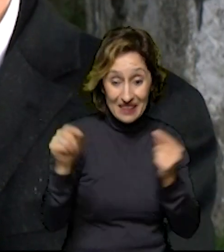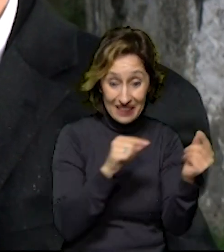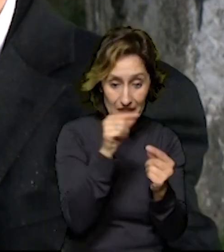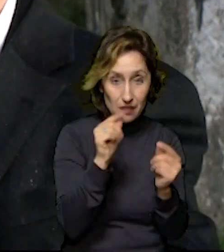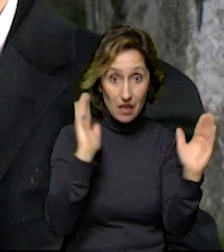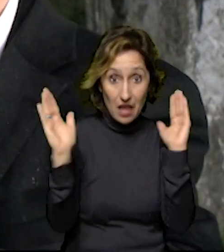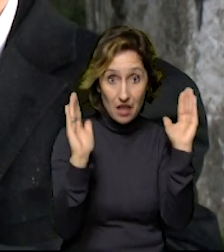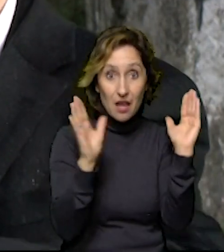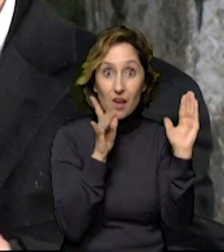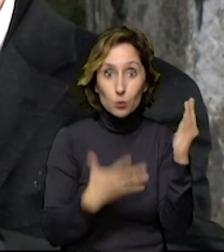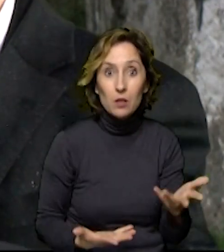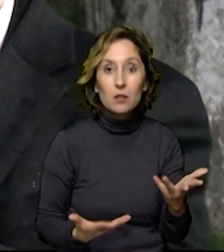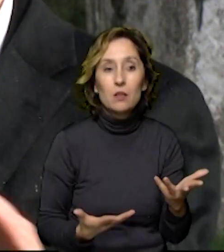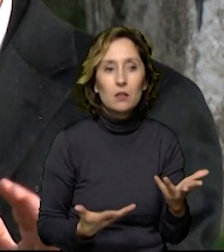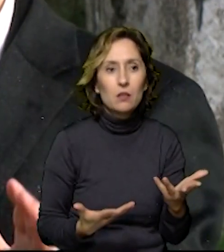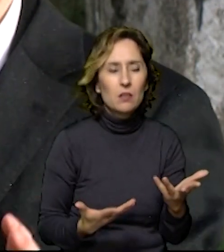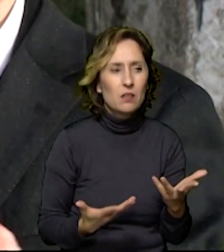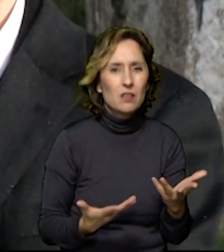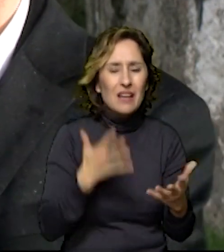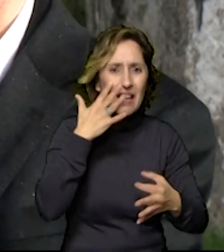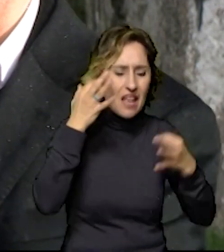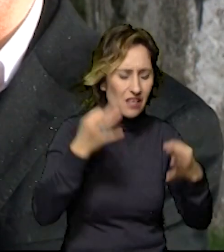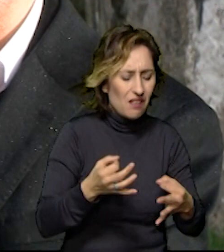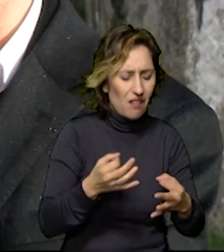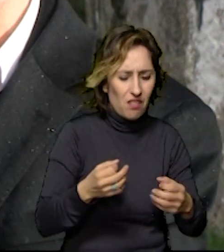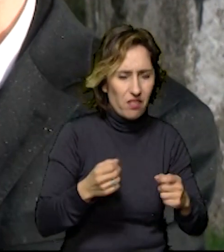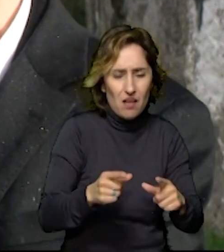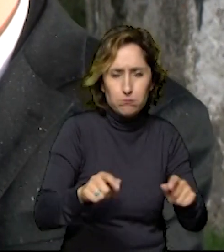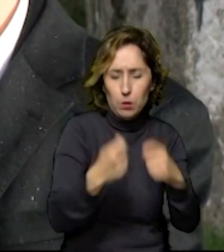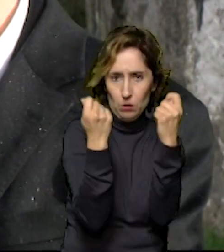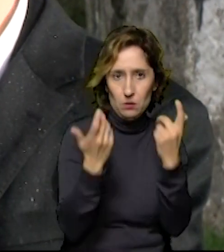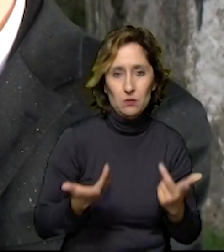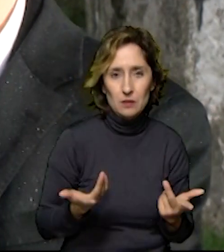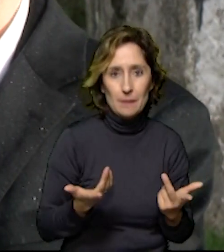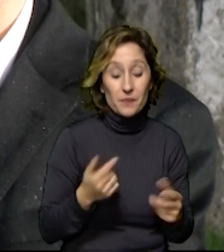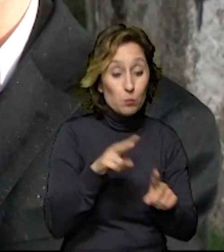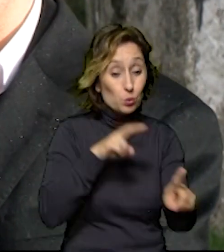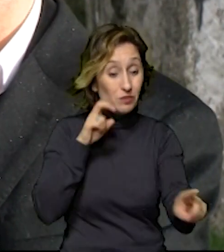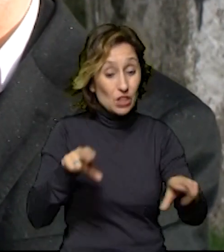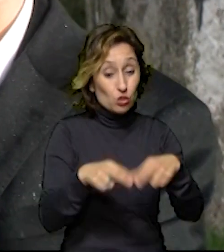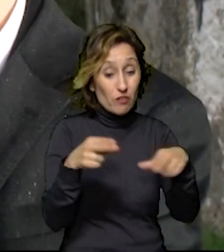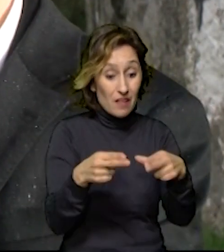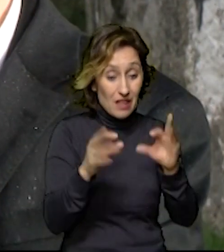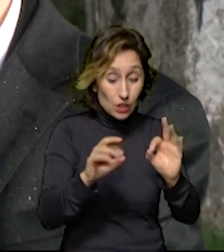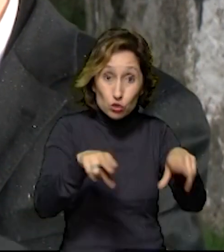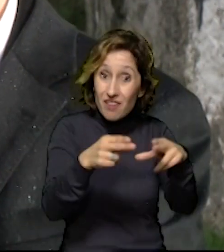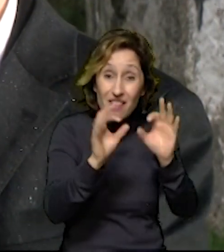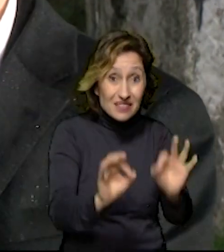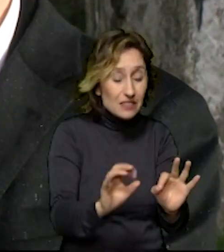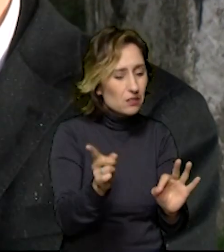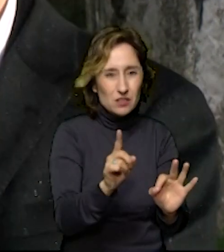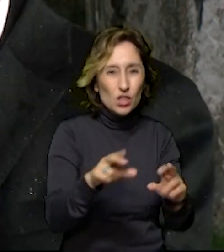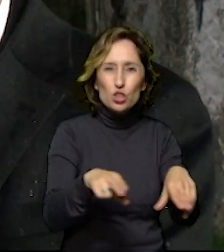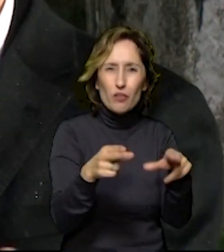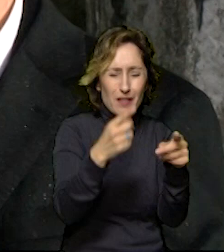ahora produce una distorsión en la realidad, porque socialmente no es así la sociedad. La sociedad es